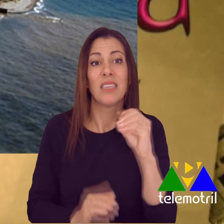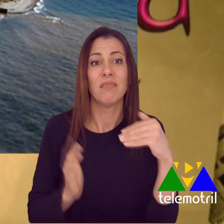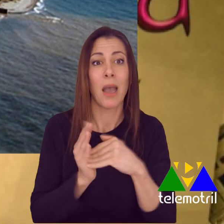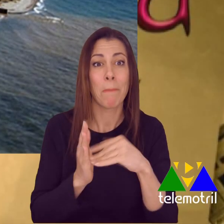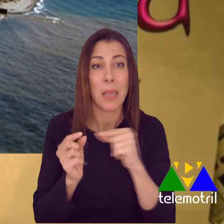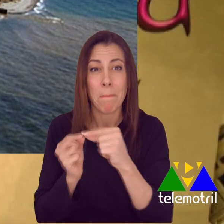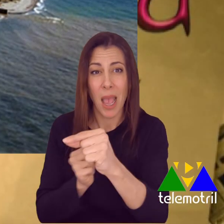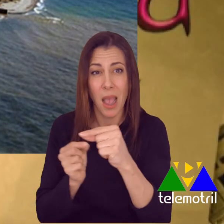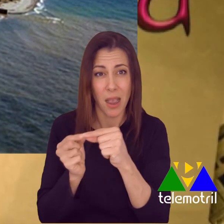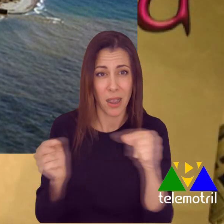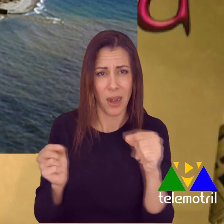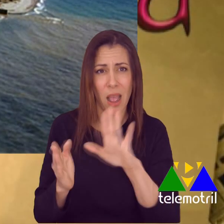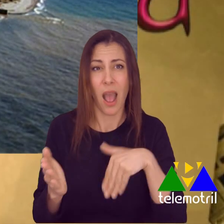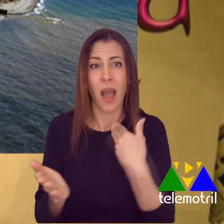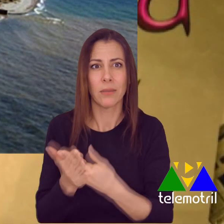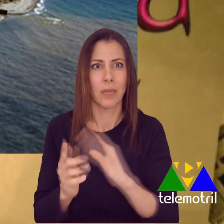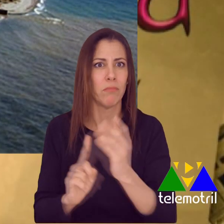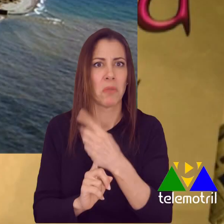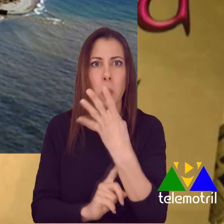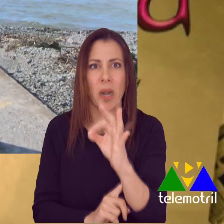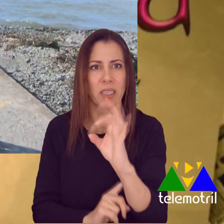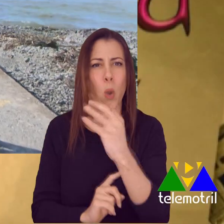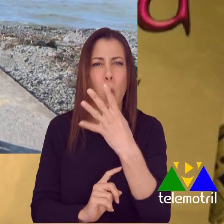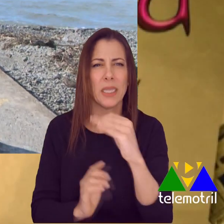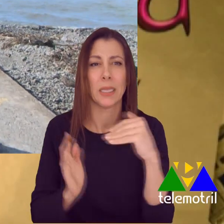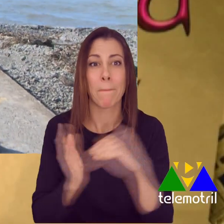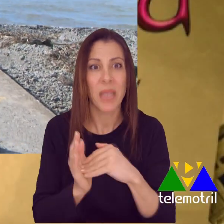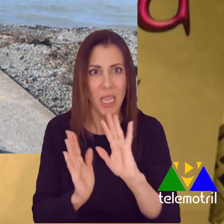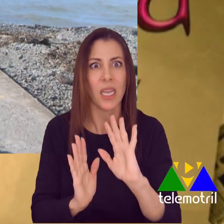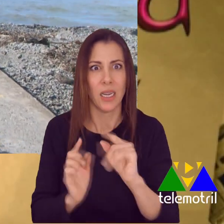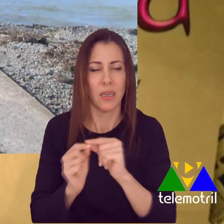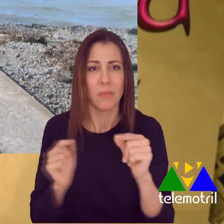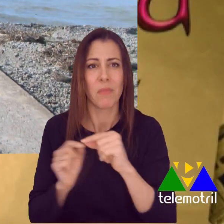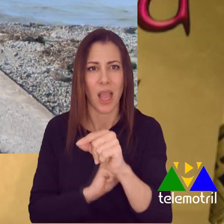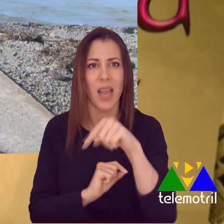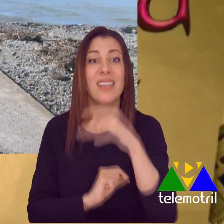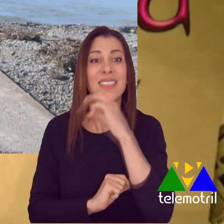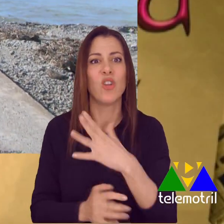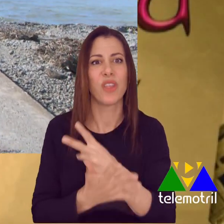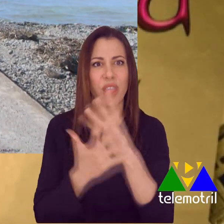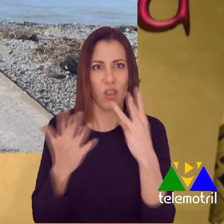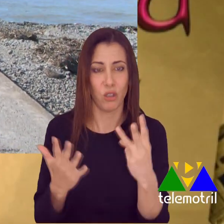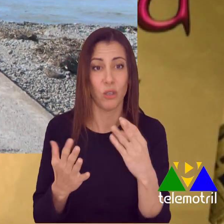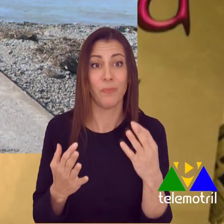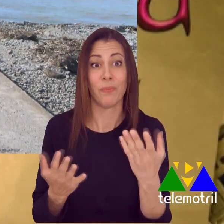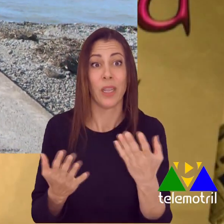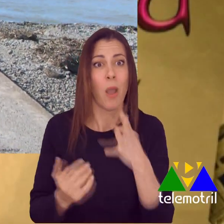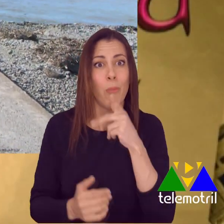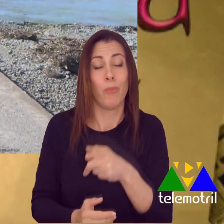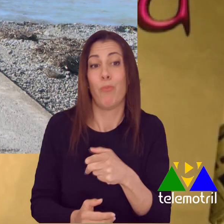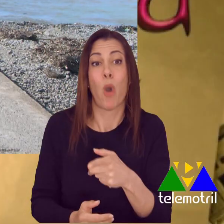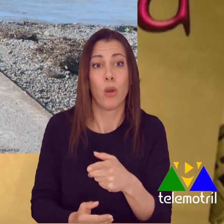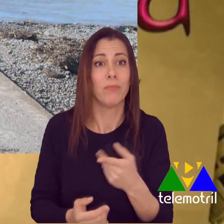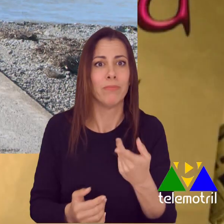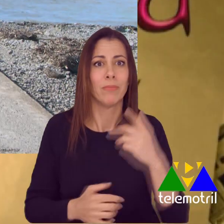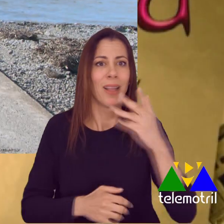30.000 marjales, pues hasta 40 y tantos mil marjales aumentó la vega de Motril en el siglo XVIII. Es decir, que ¿a qué se debió?